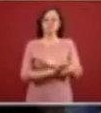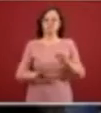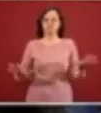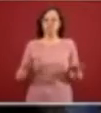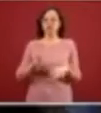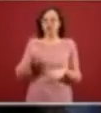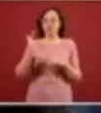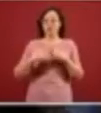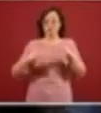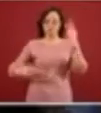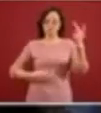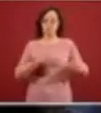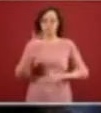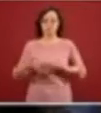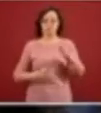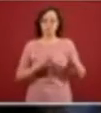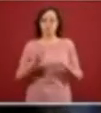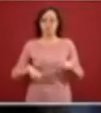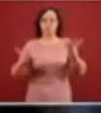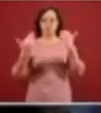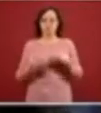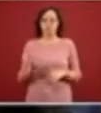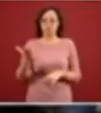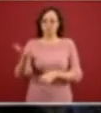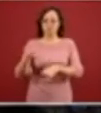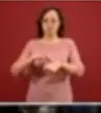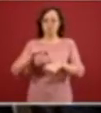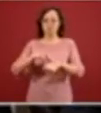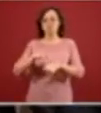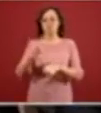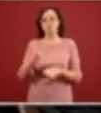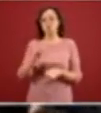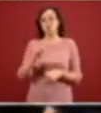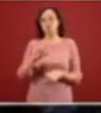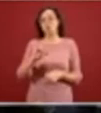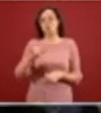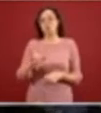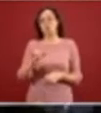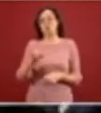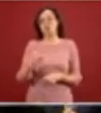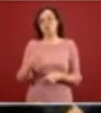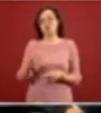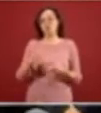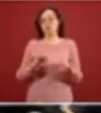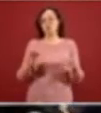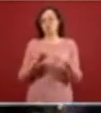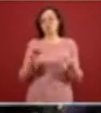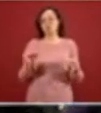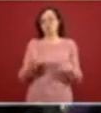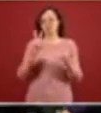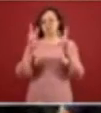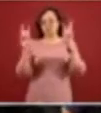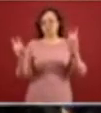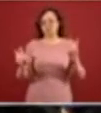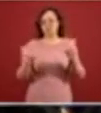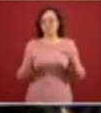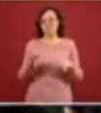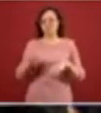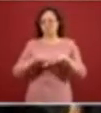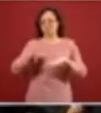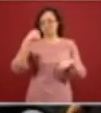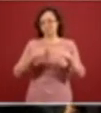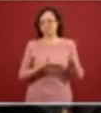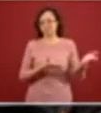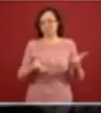Cualquier pregunta ahorita la abordamos. Le pido al doctor Jorge Trejo si nos comenta de estos interesantes temas.